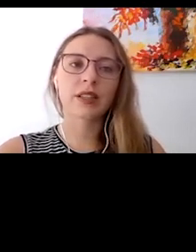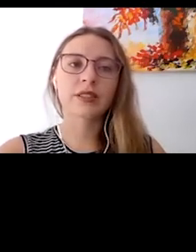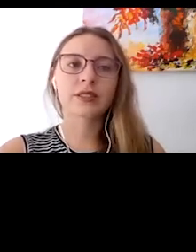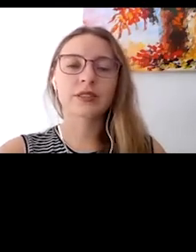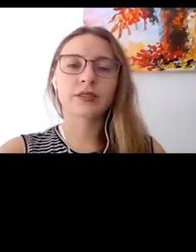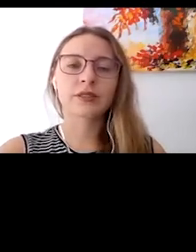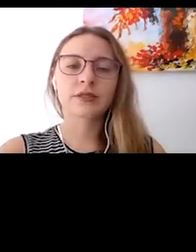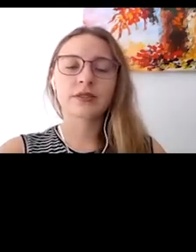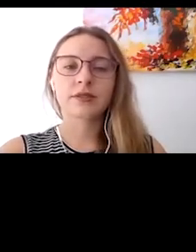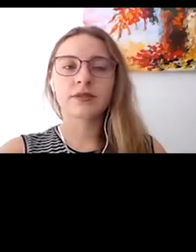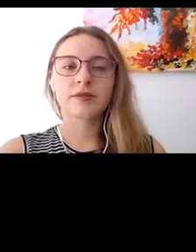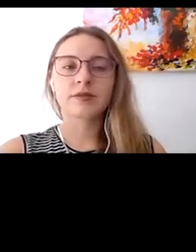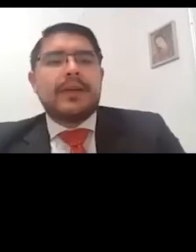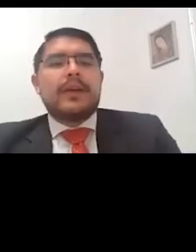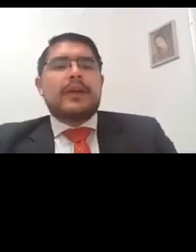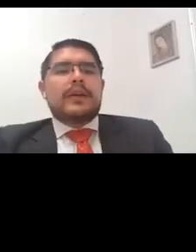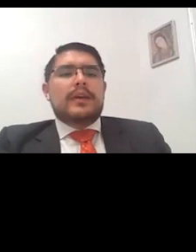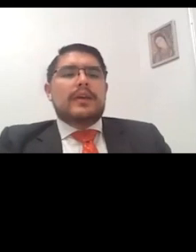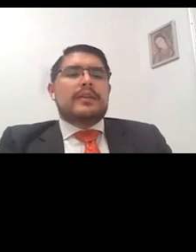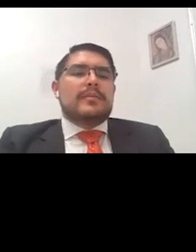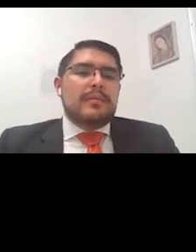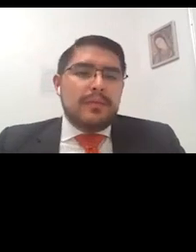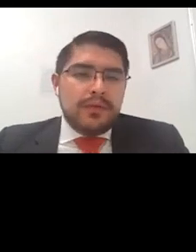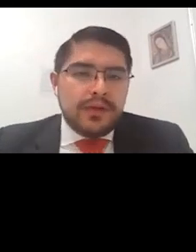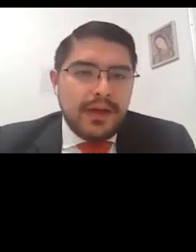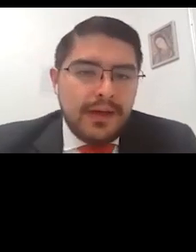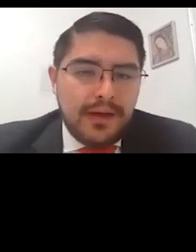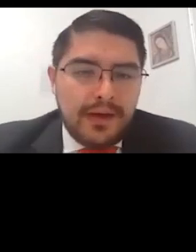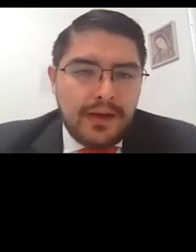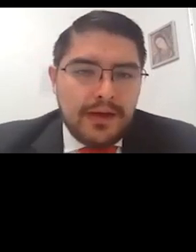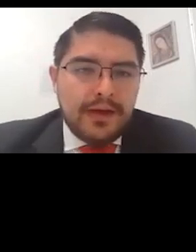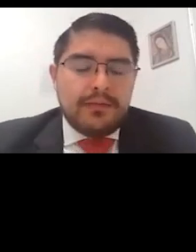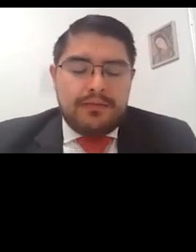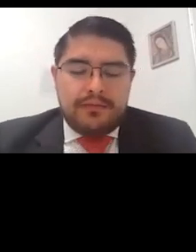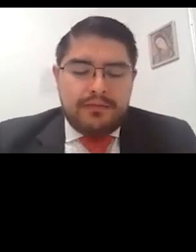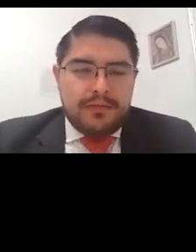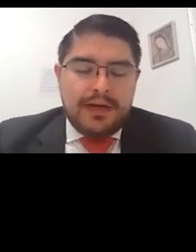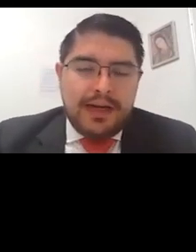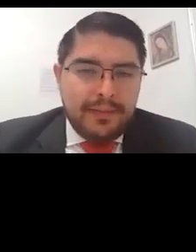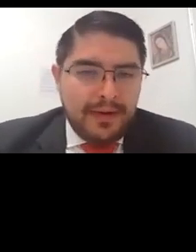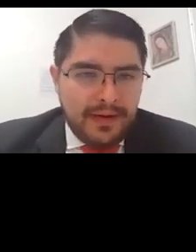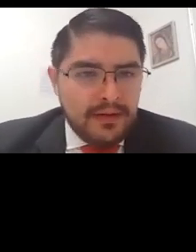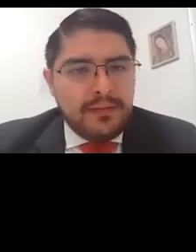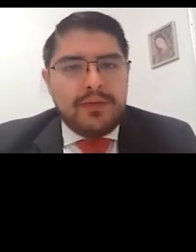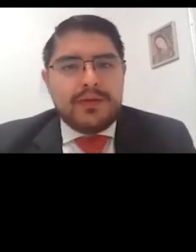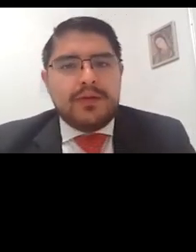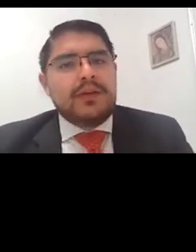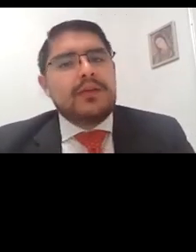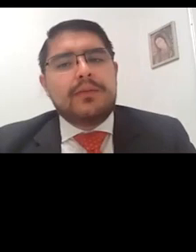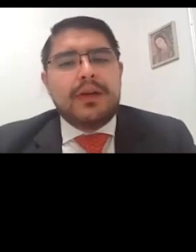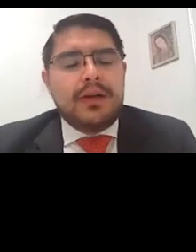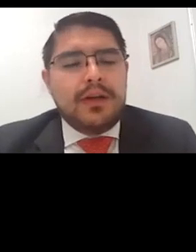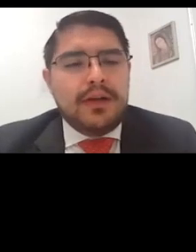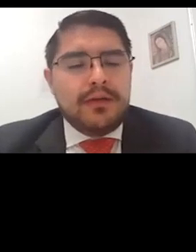Adelante, Juan. Gracias. También vemos que la ley prevé